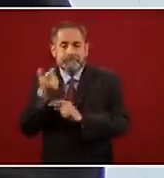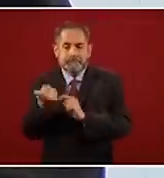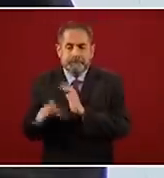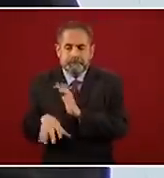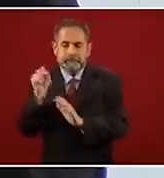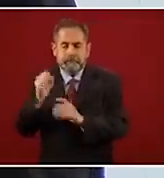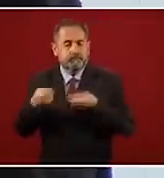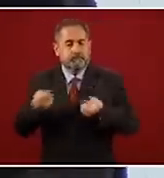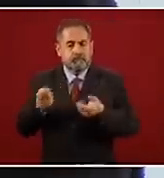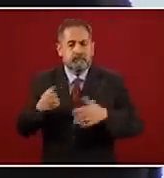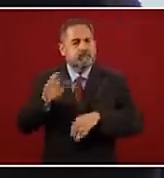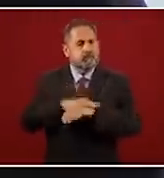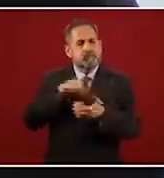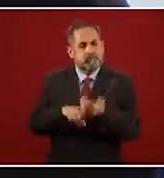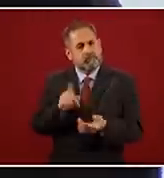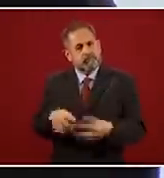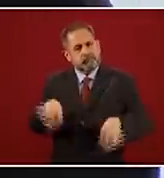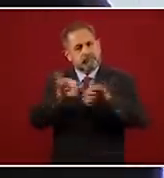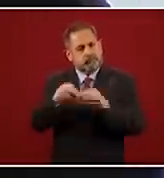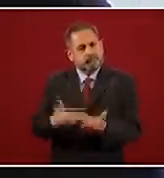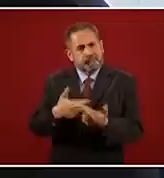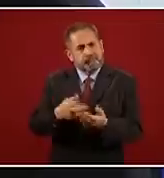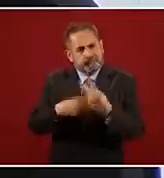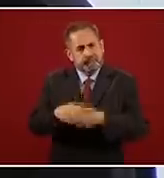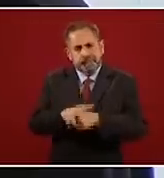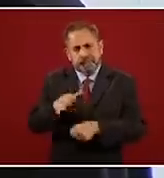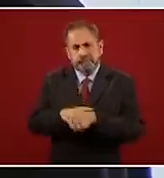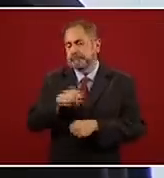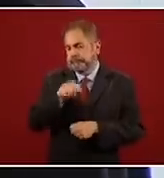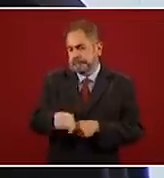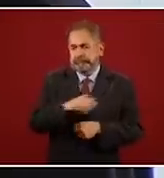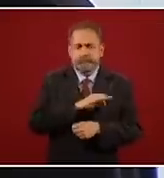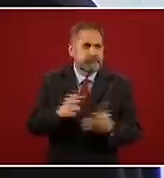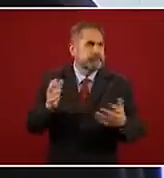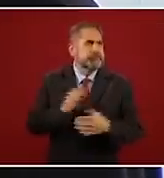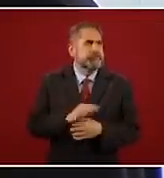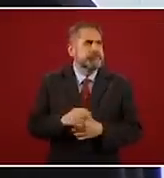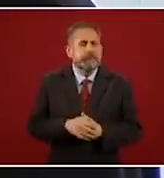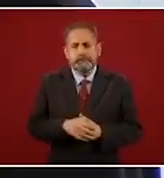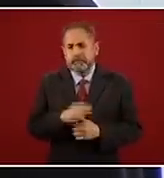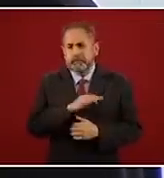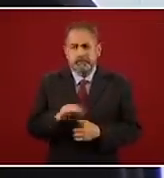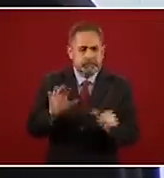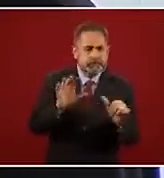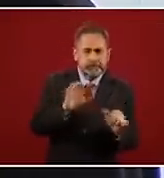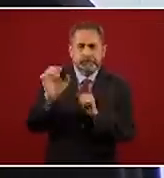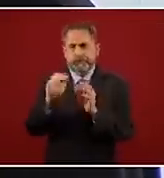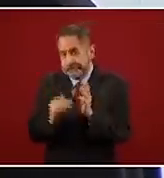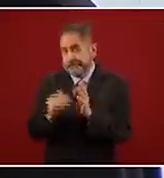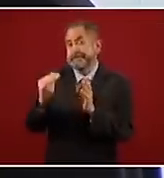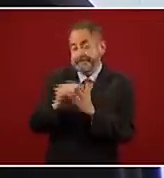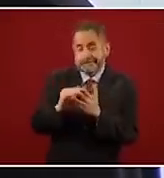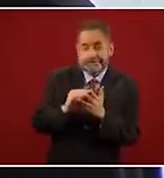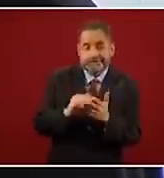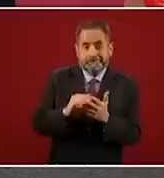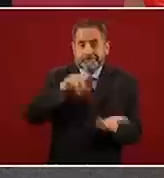este campo, porque es un campo importante, es un campo que por lo menos tiene alrededor de 600 millones